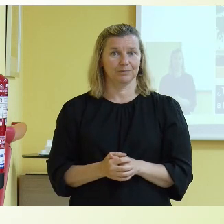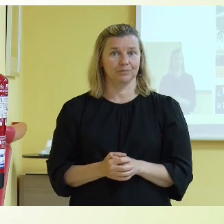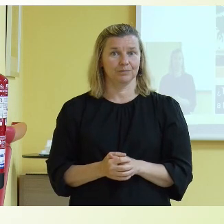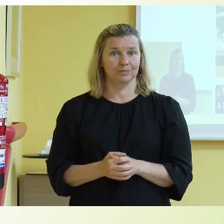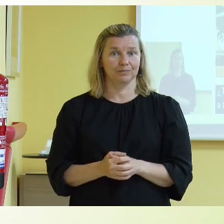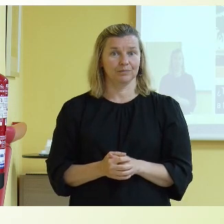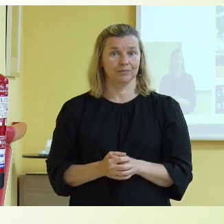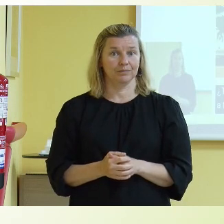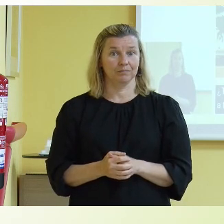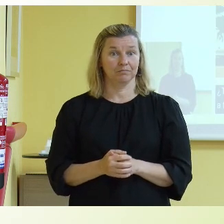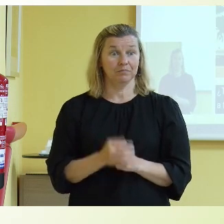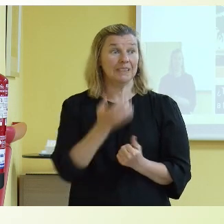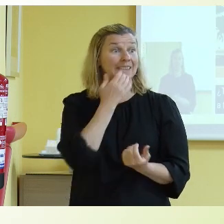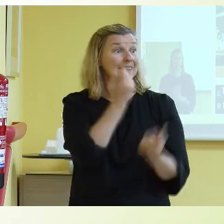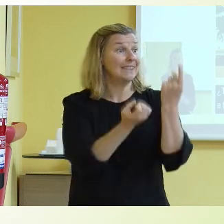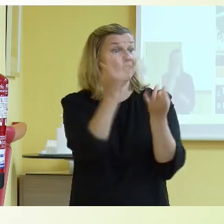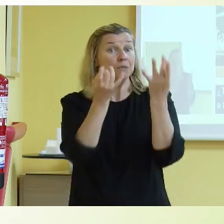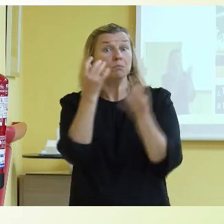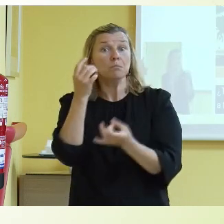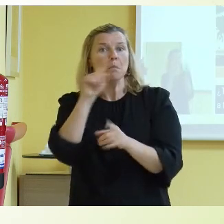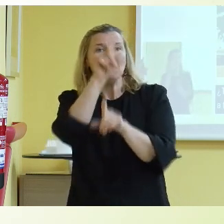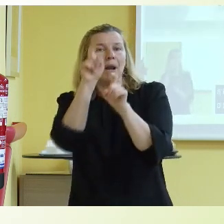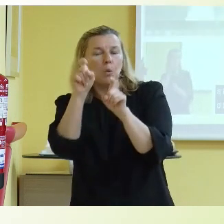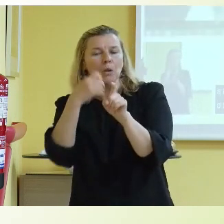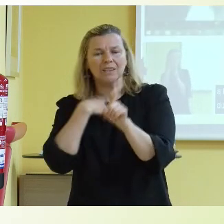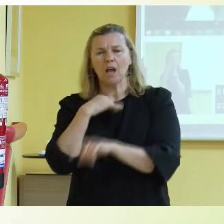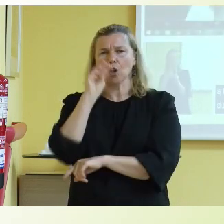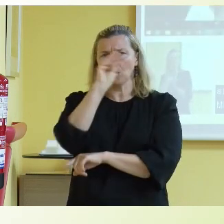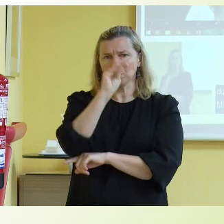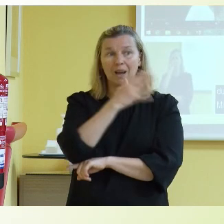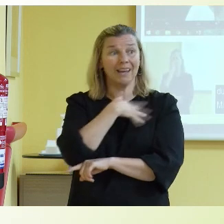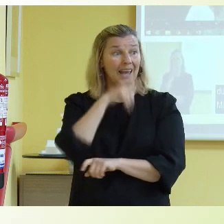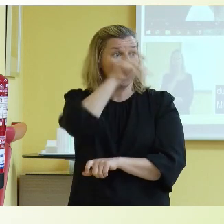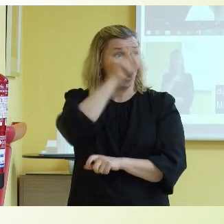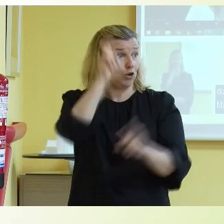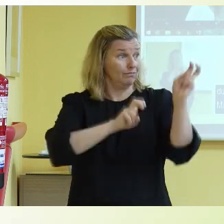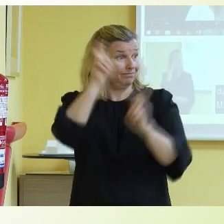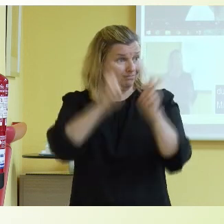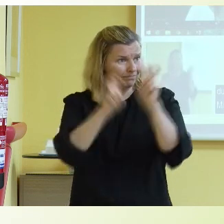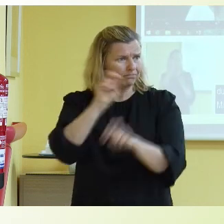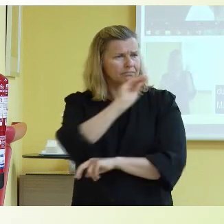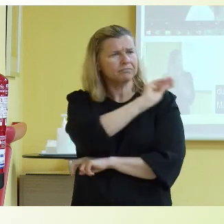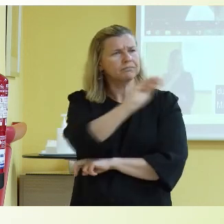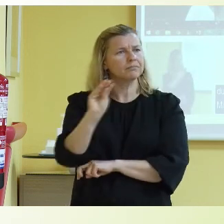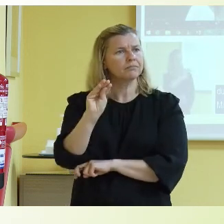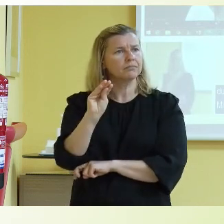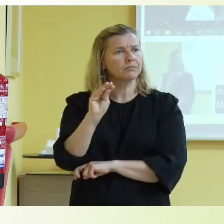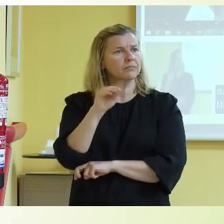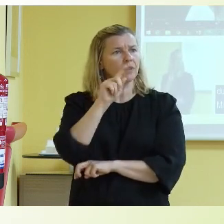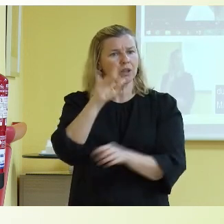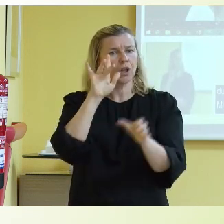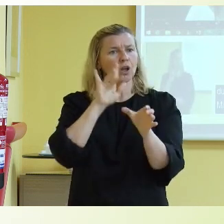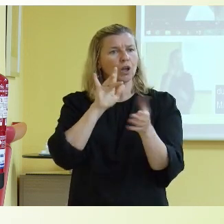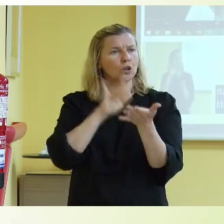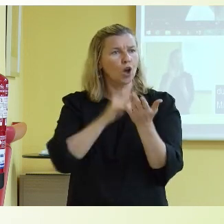Mientras, si se os ocurre alguna pregunta, a mí sí que me gustaría preguntaros, en este caso a los asistentes, si habéis entrado alguna vez en